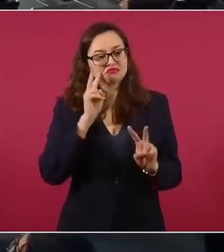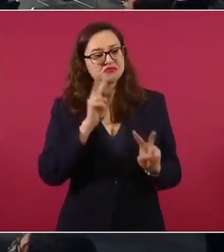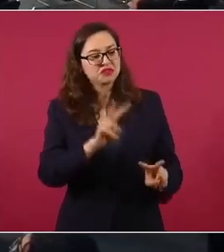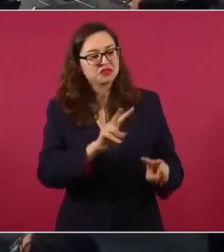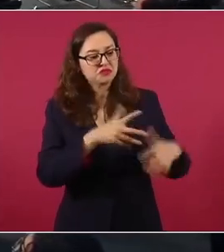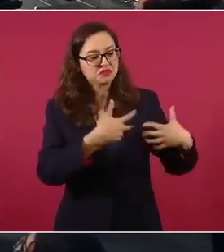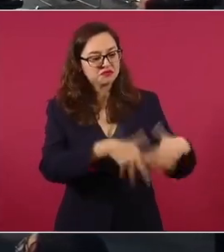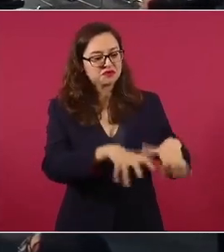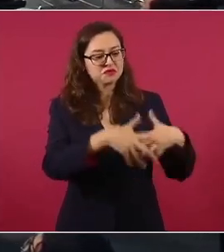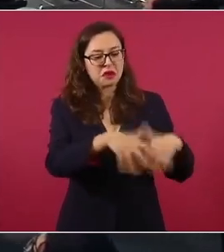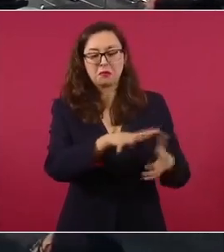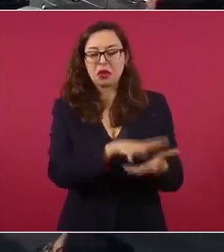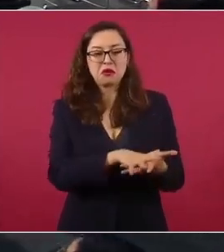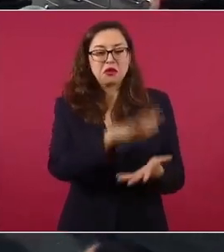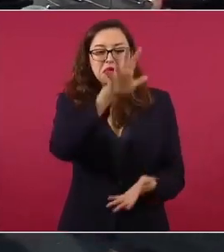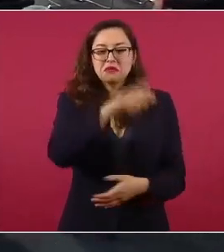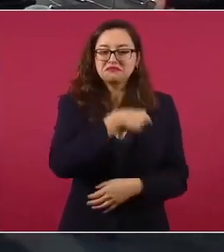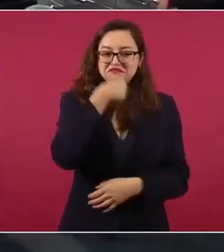veterano,